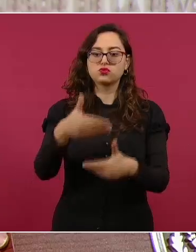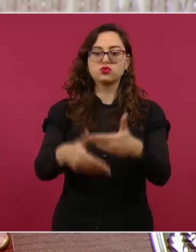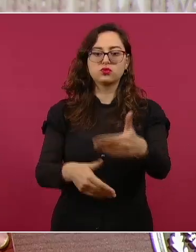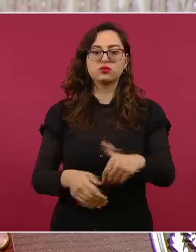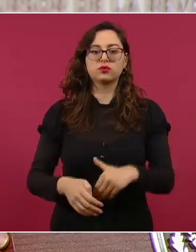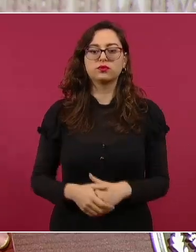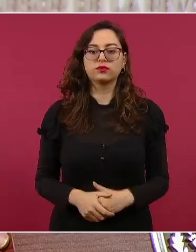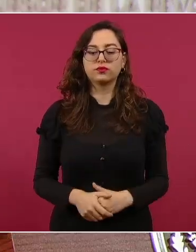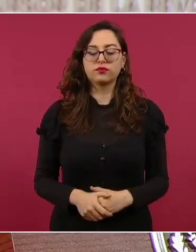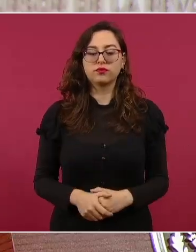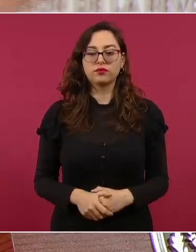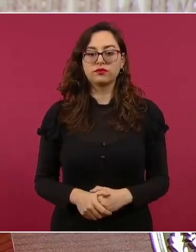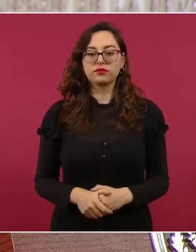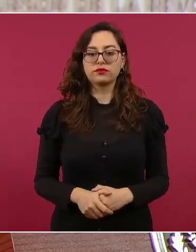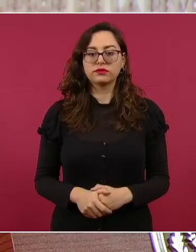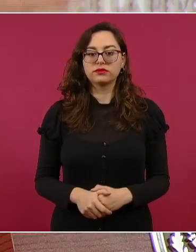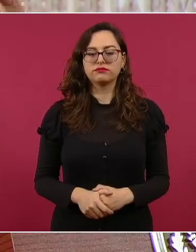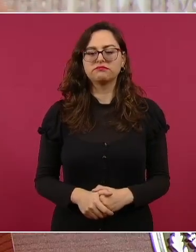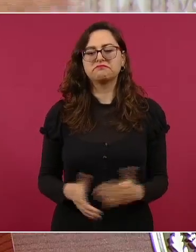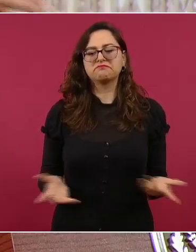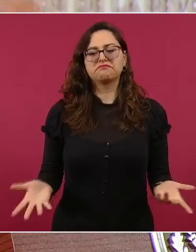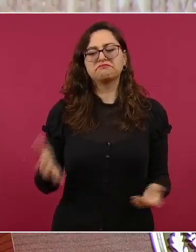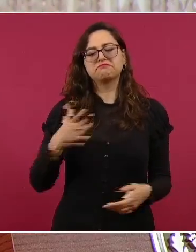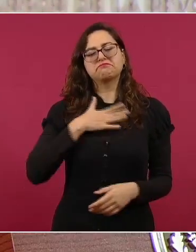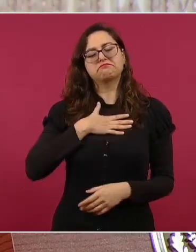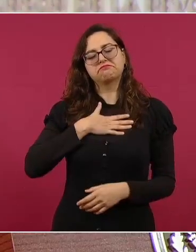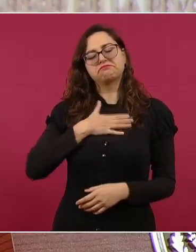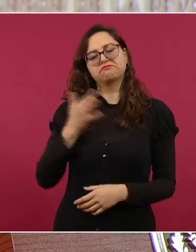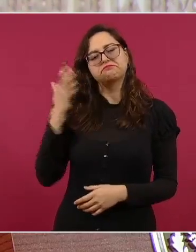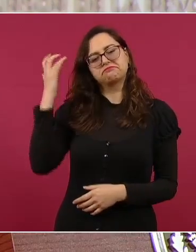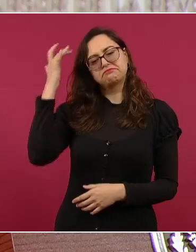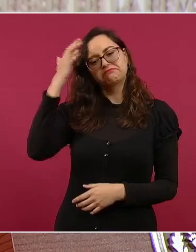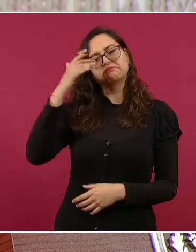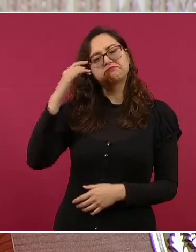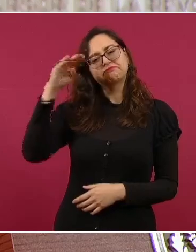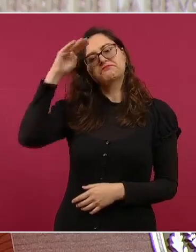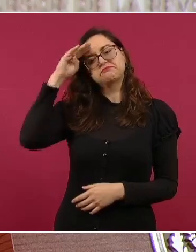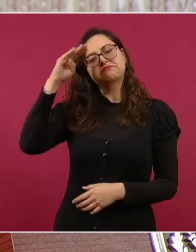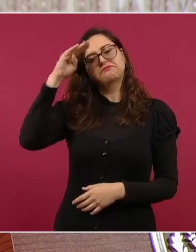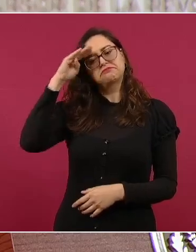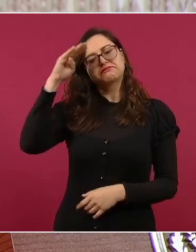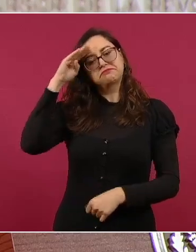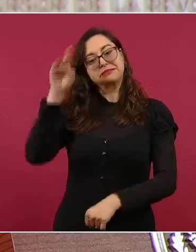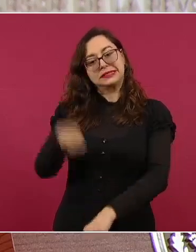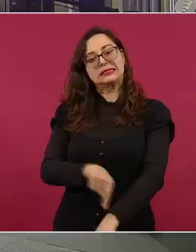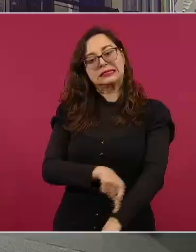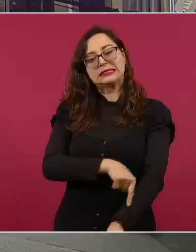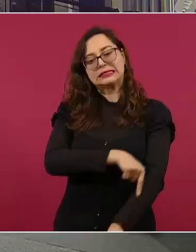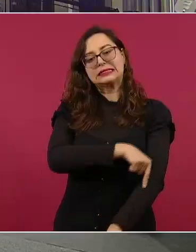adelante. Es una reflexión un poco larga.